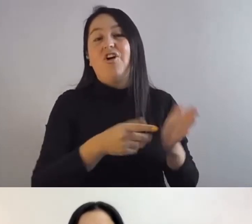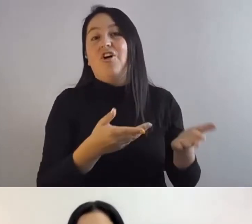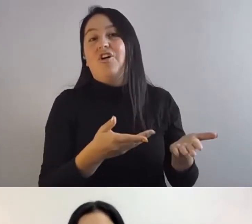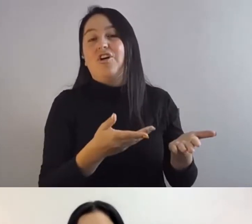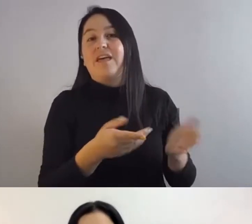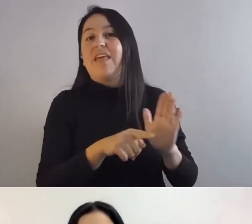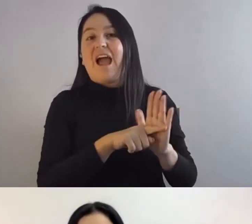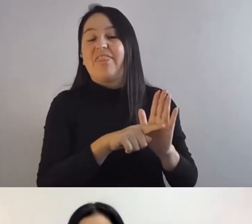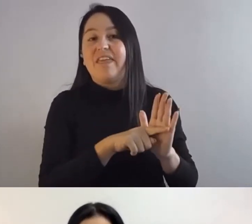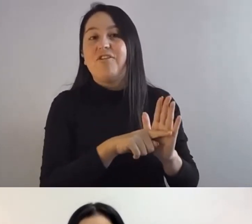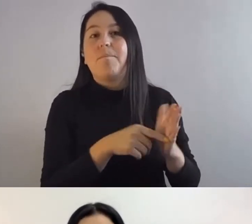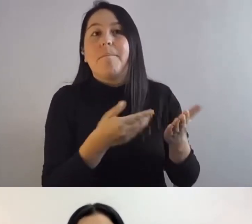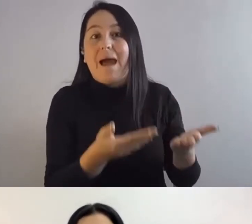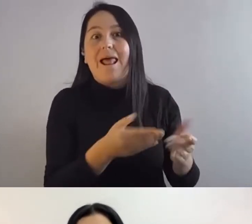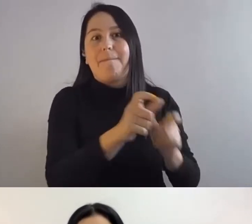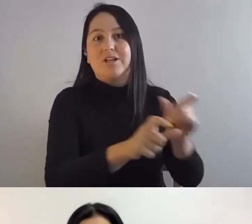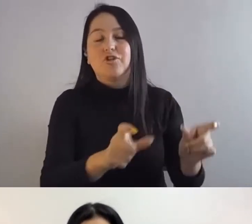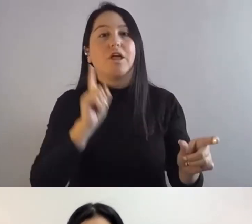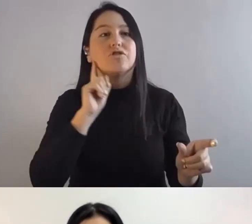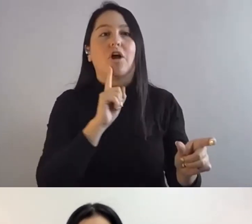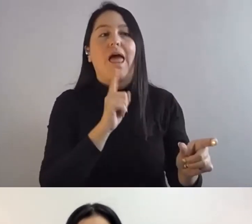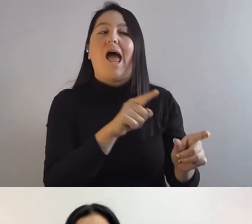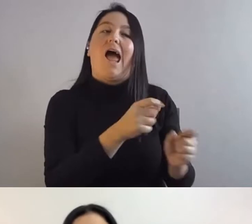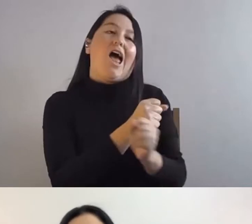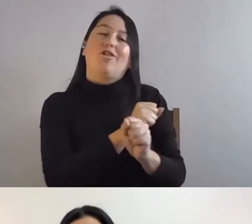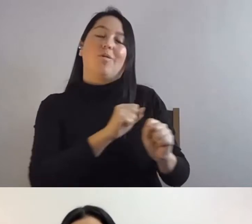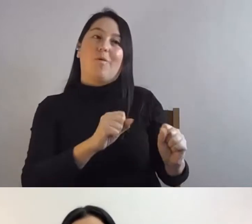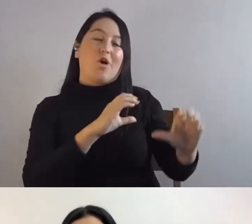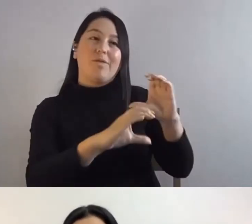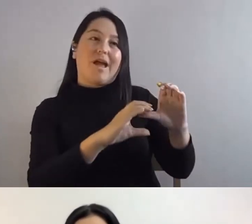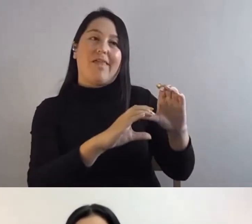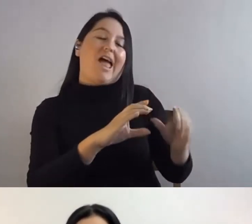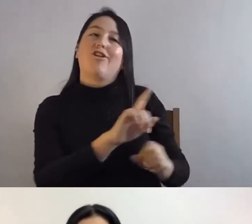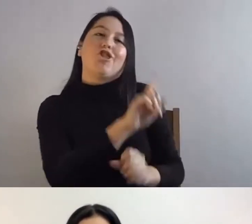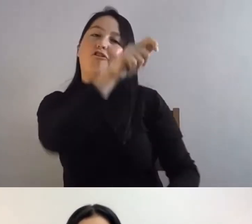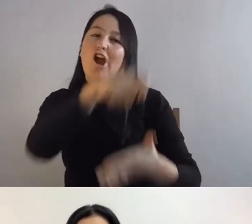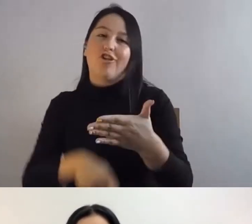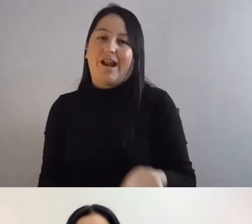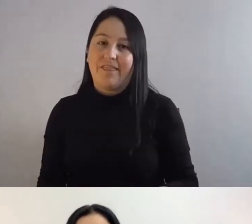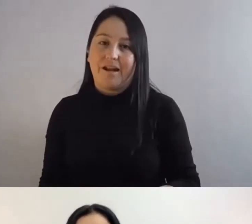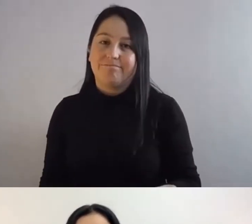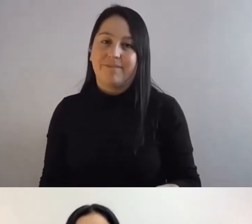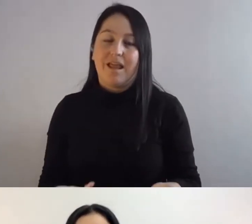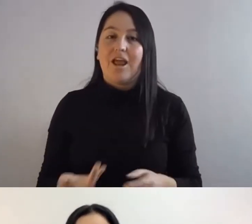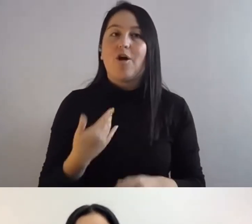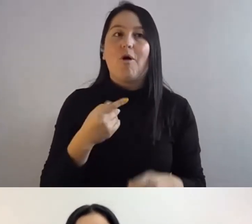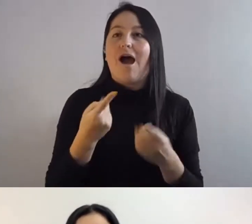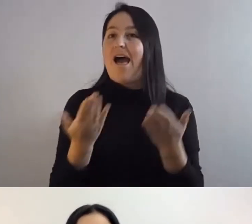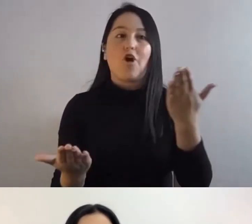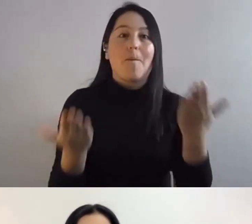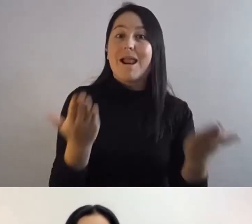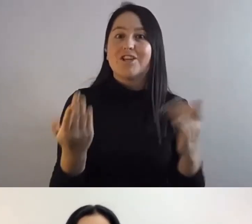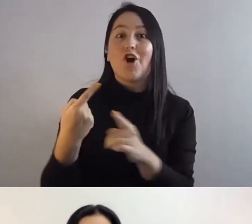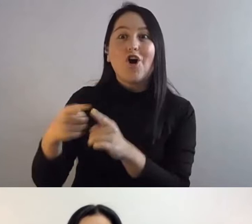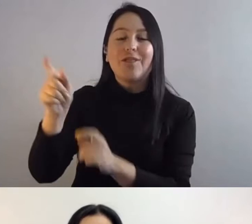una persona para contratar, una opción para contratar frente a otras personas con otro tipo de discapacidades. Y y